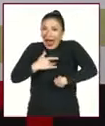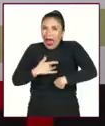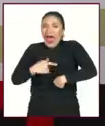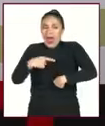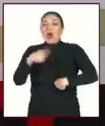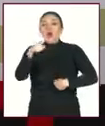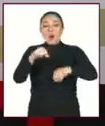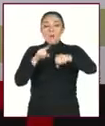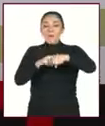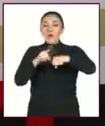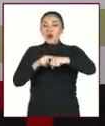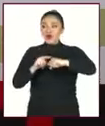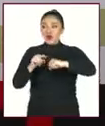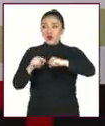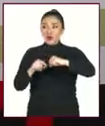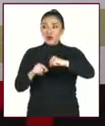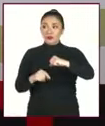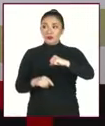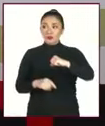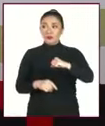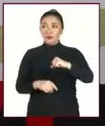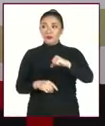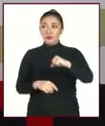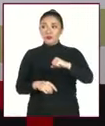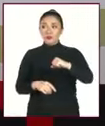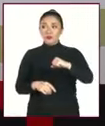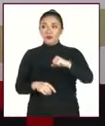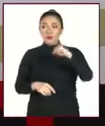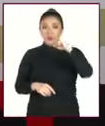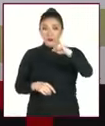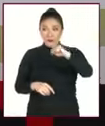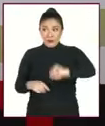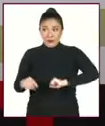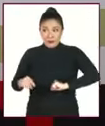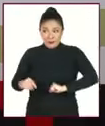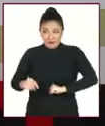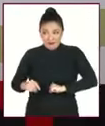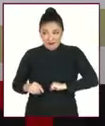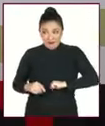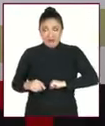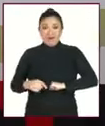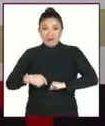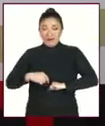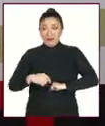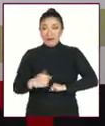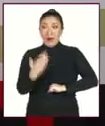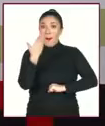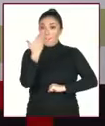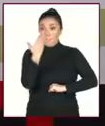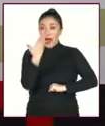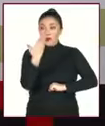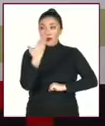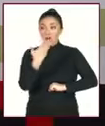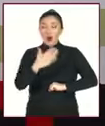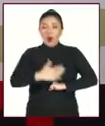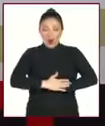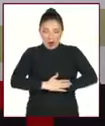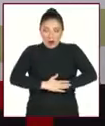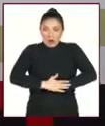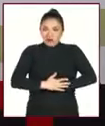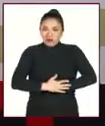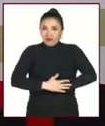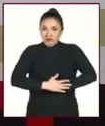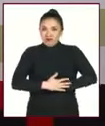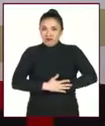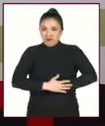puño así, bueno, cerrado, en la zona, y con nuestra mano dominante vamos a hacer presión.